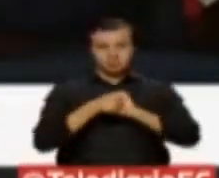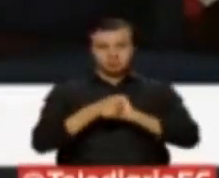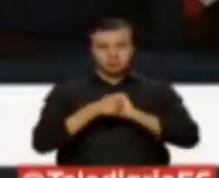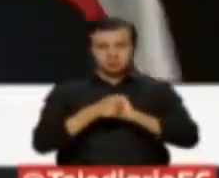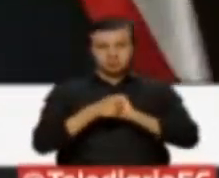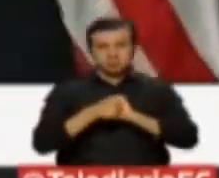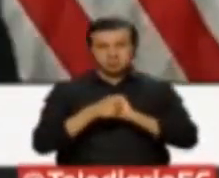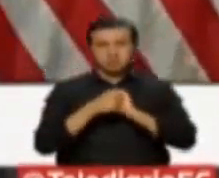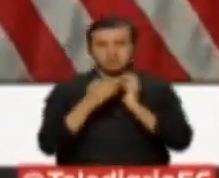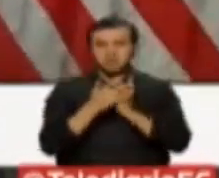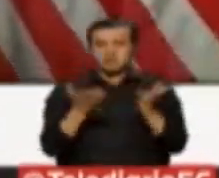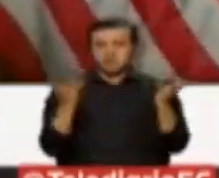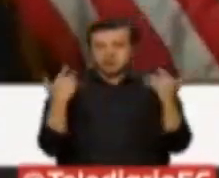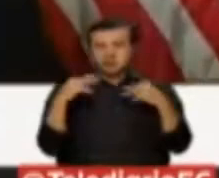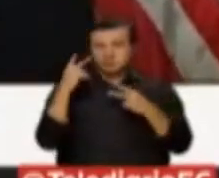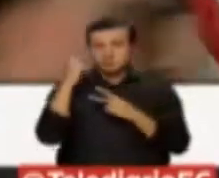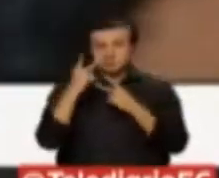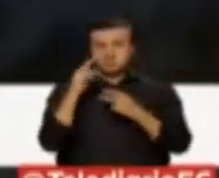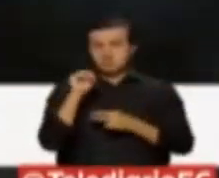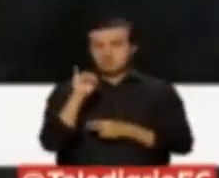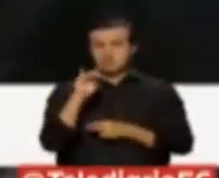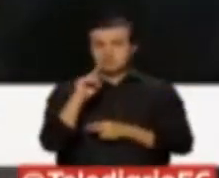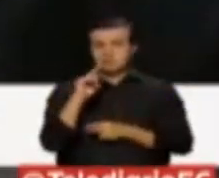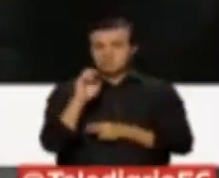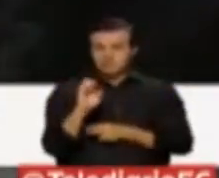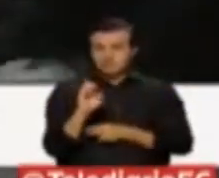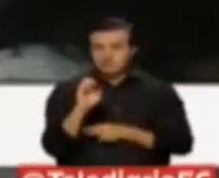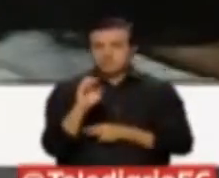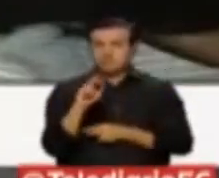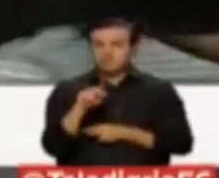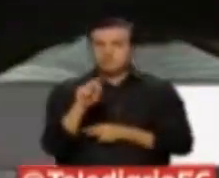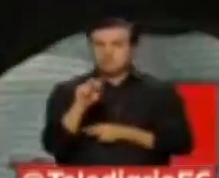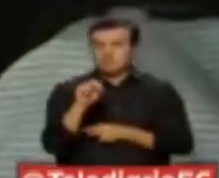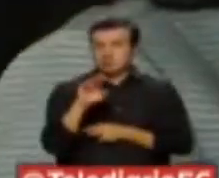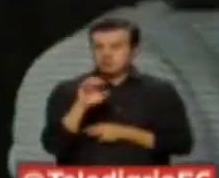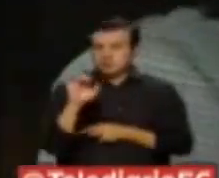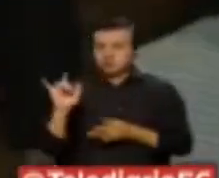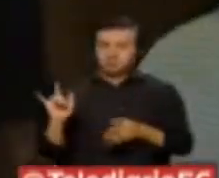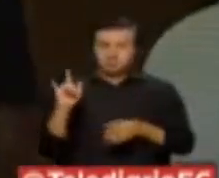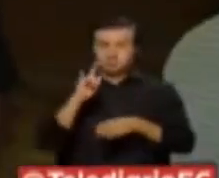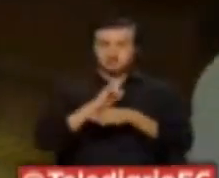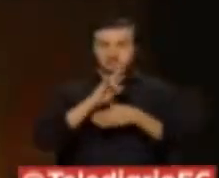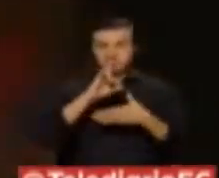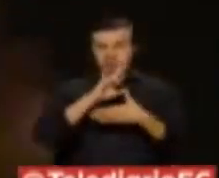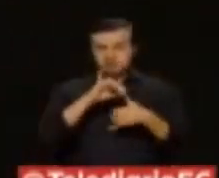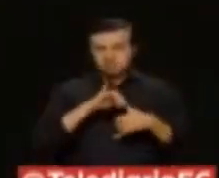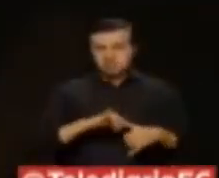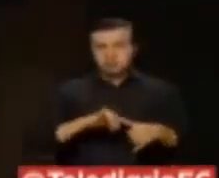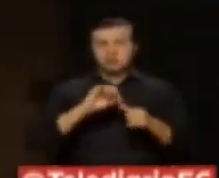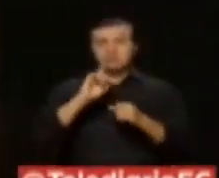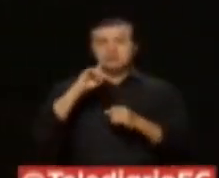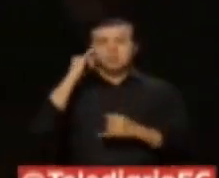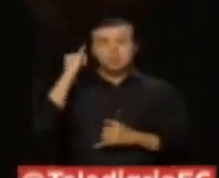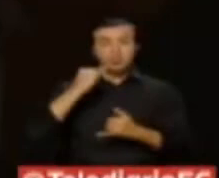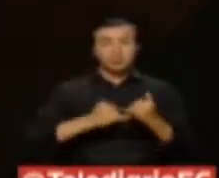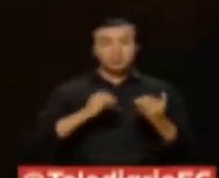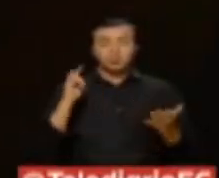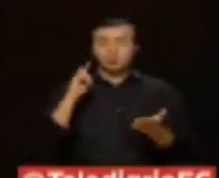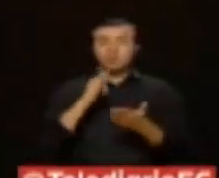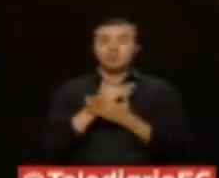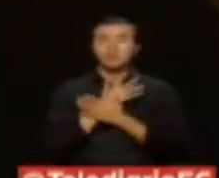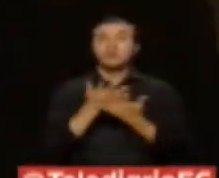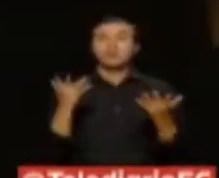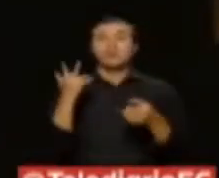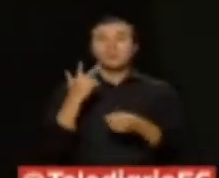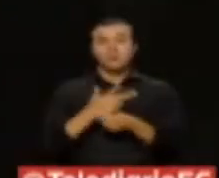las cámaras así culminó la visita de mike pence al ecuador quien continúa con su periplo por latinoamérica el siguiente y último destino en esta gira